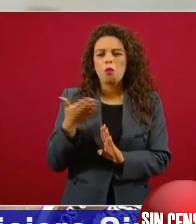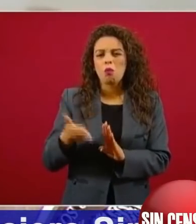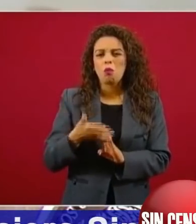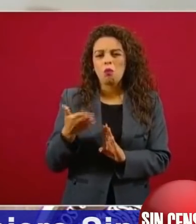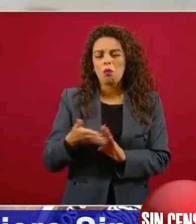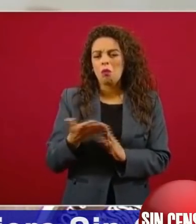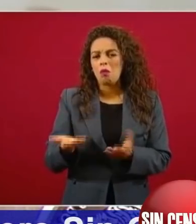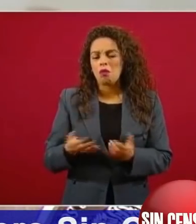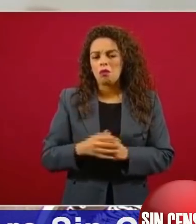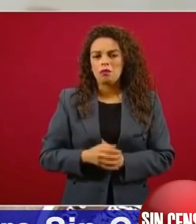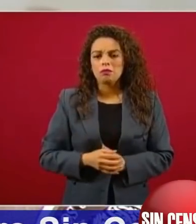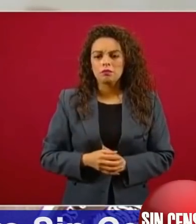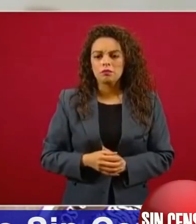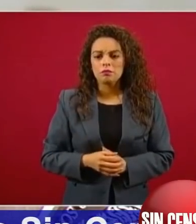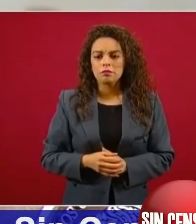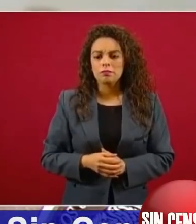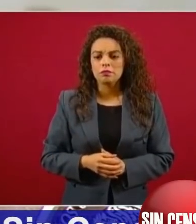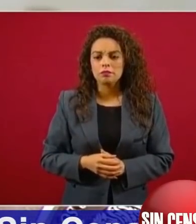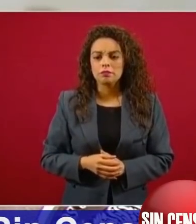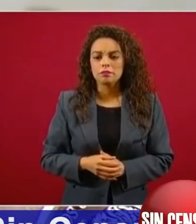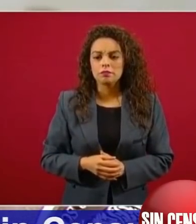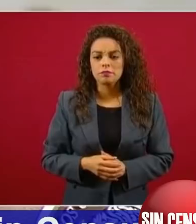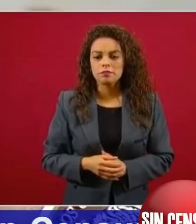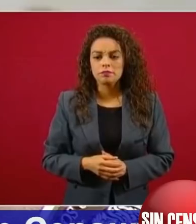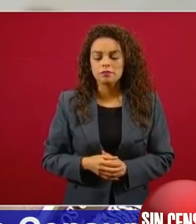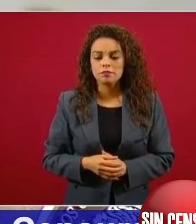y lo que se hacía